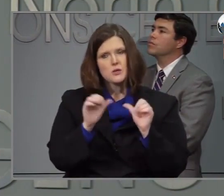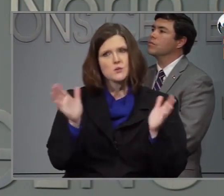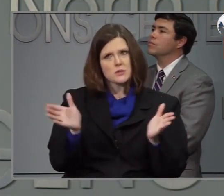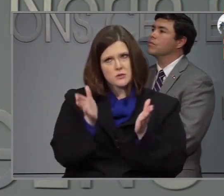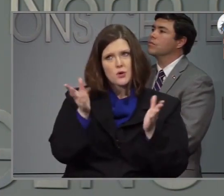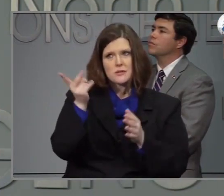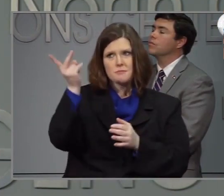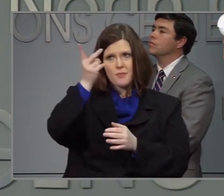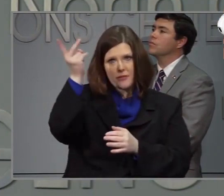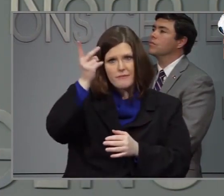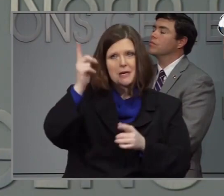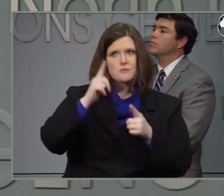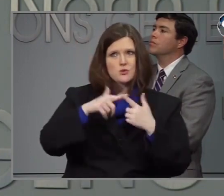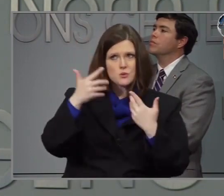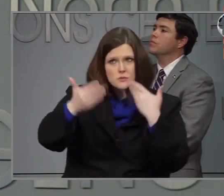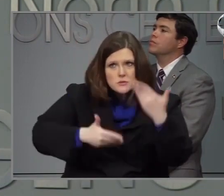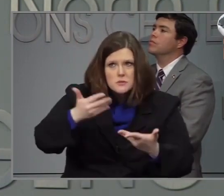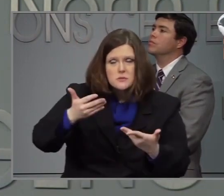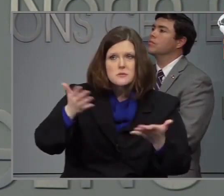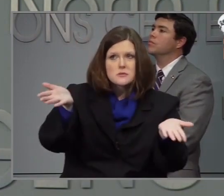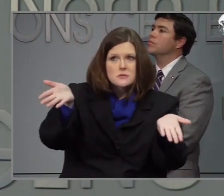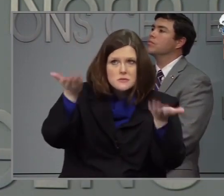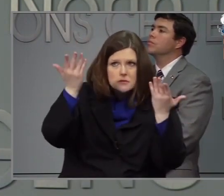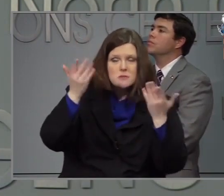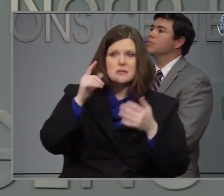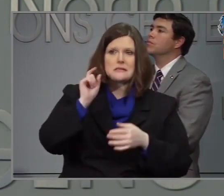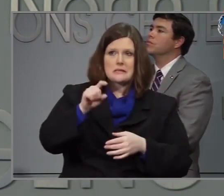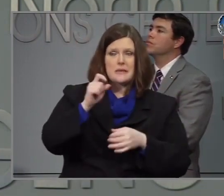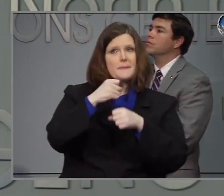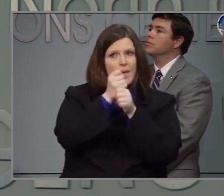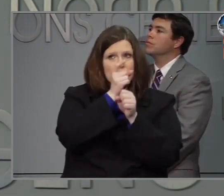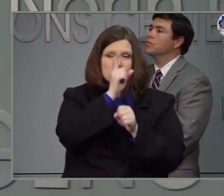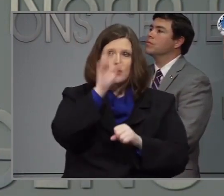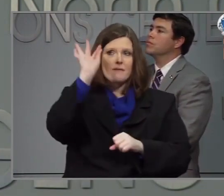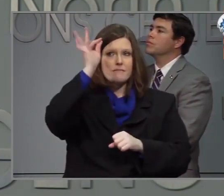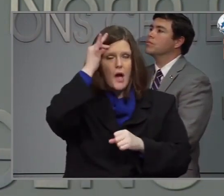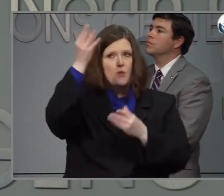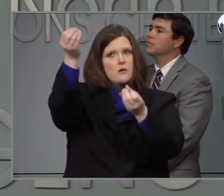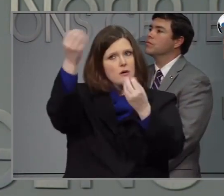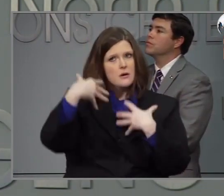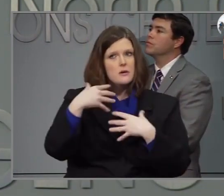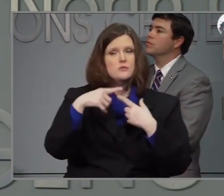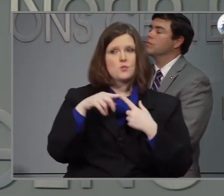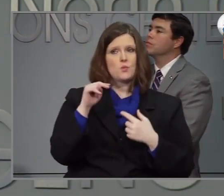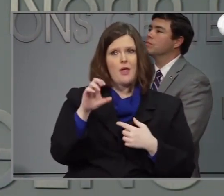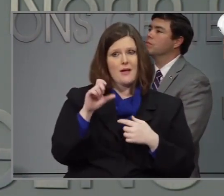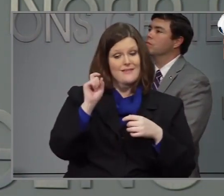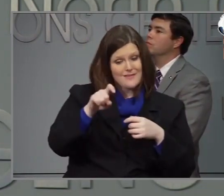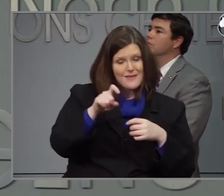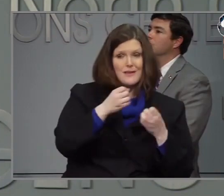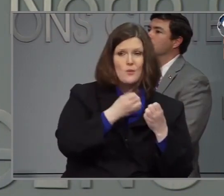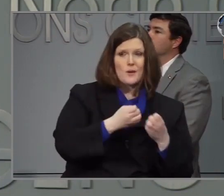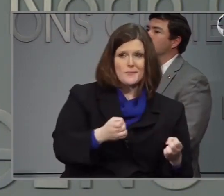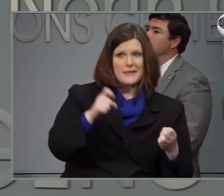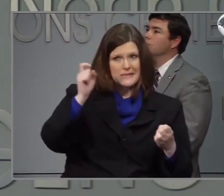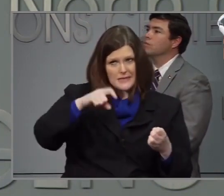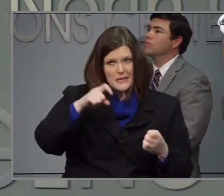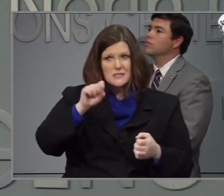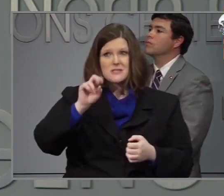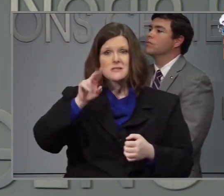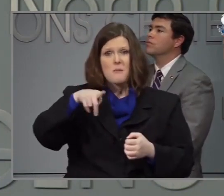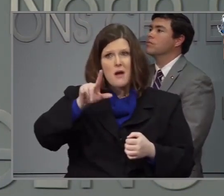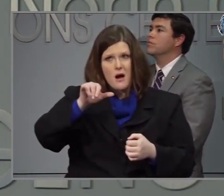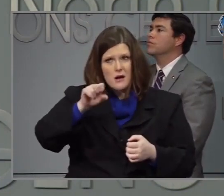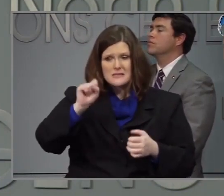a seguir y urgiéndoles que en los que ayuden al y también que el gobierno federal nos dé los suministros y el equipo que